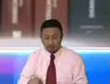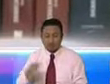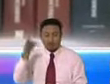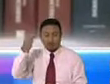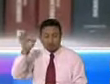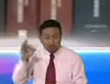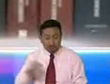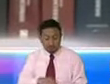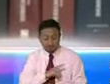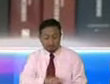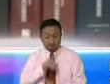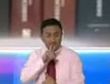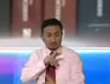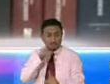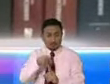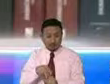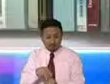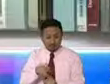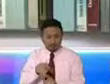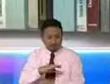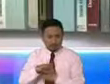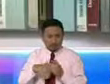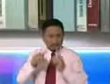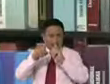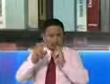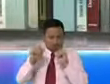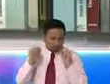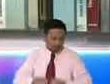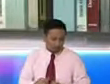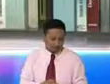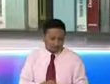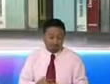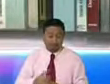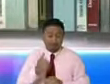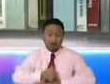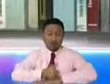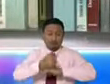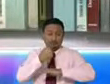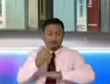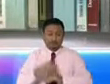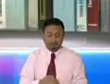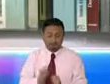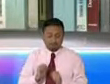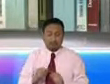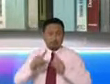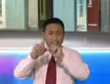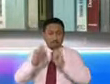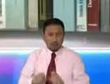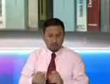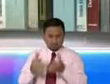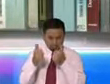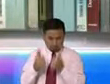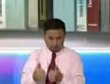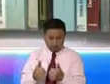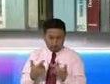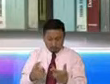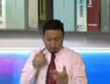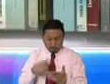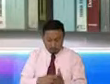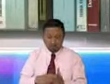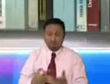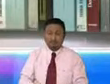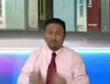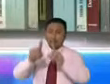visión, todas las preguntas son viables. Lo que te dice la Corte es si las preguntas están bien formuladas. Es decir, que haya